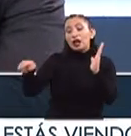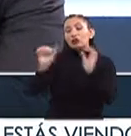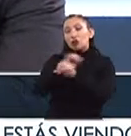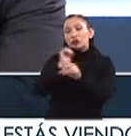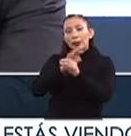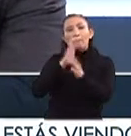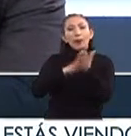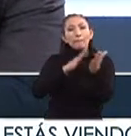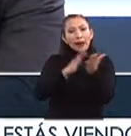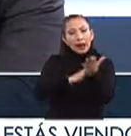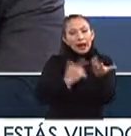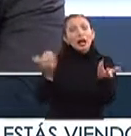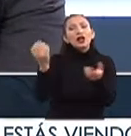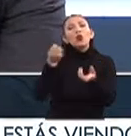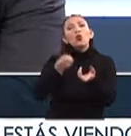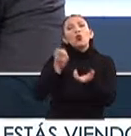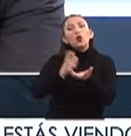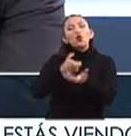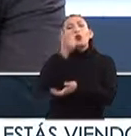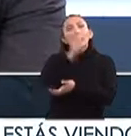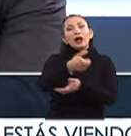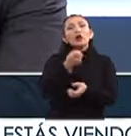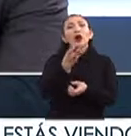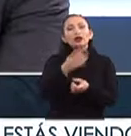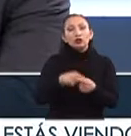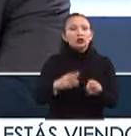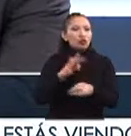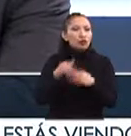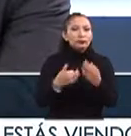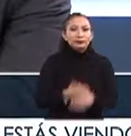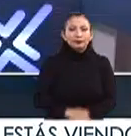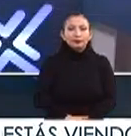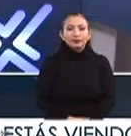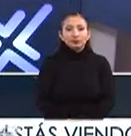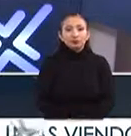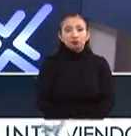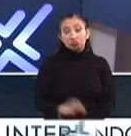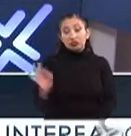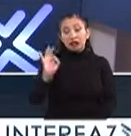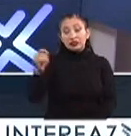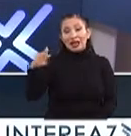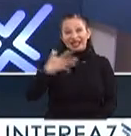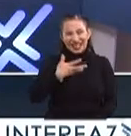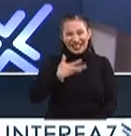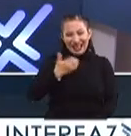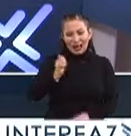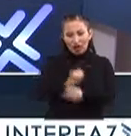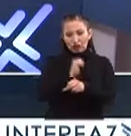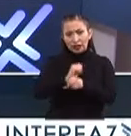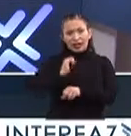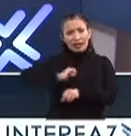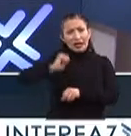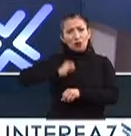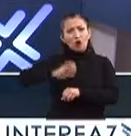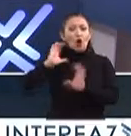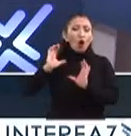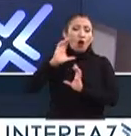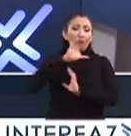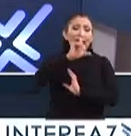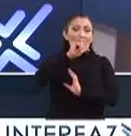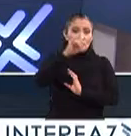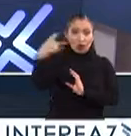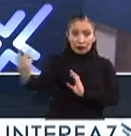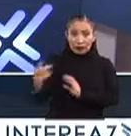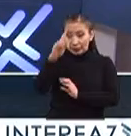qué papeles, el costo que tiene, todo este tipo de cosas. Entonces, si alguien tiene un coche antiguo o clásico en mal estado, ustedes